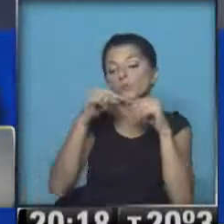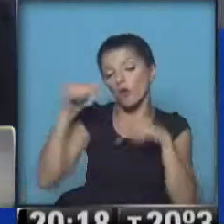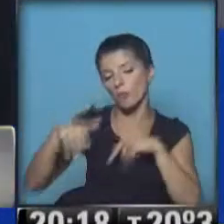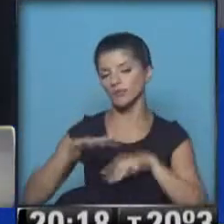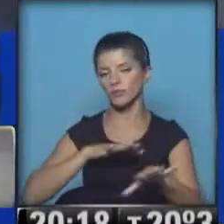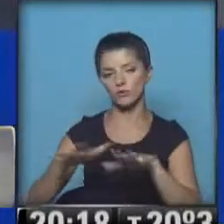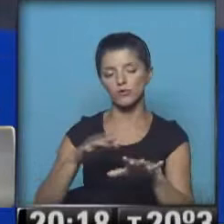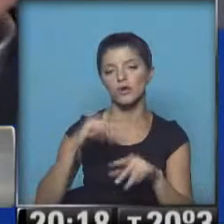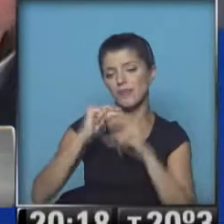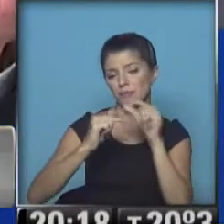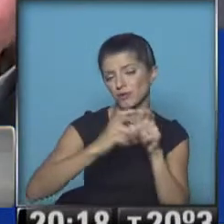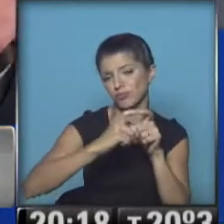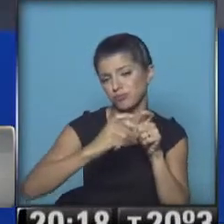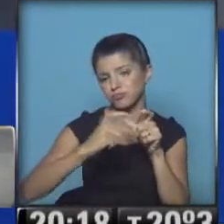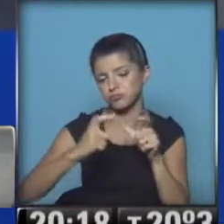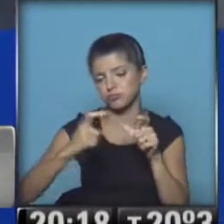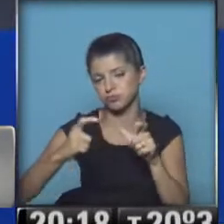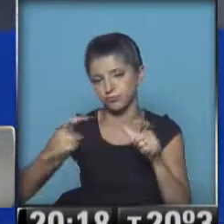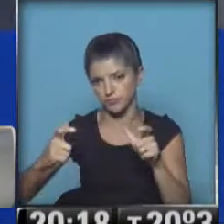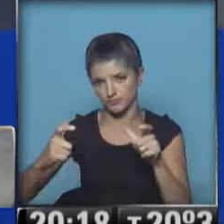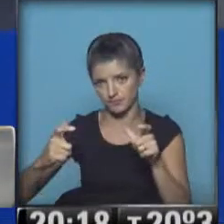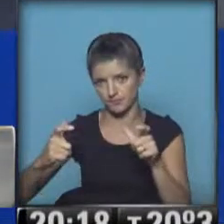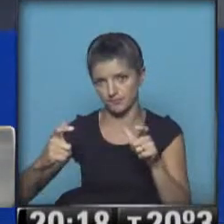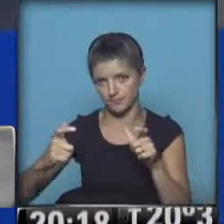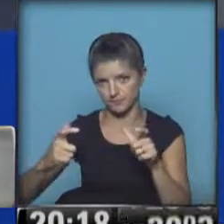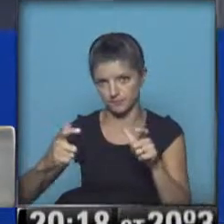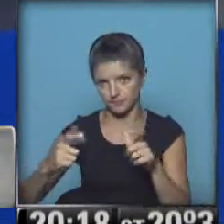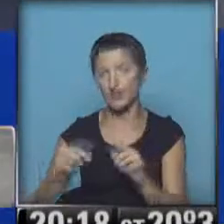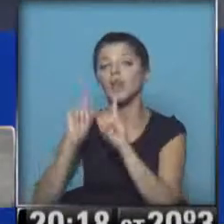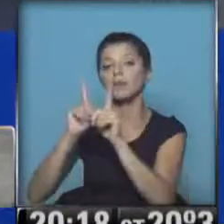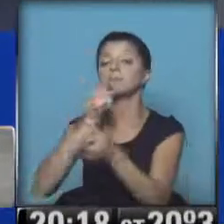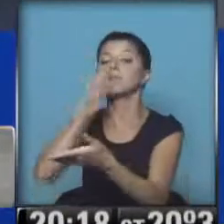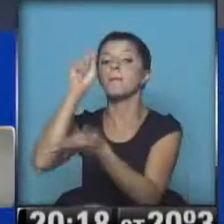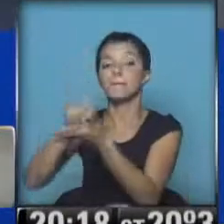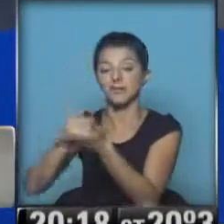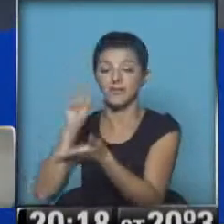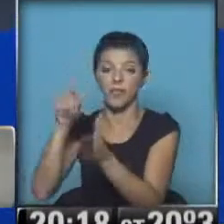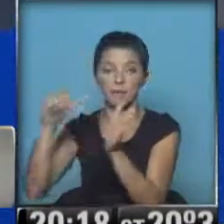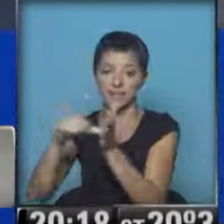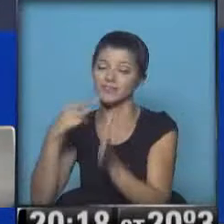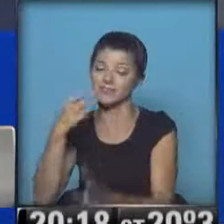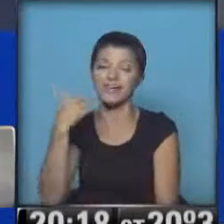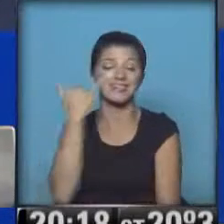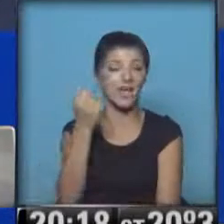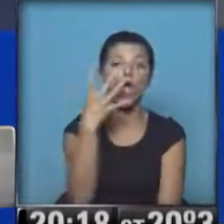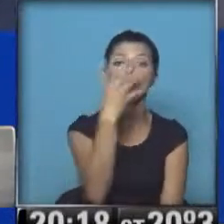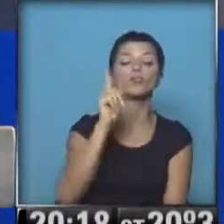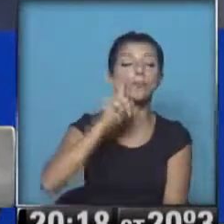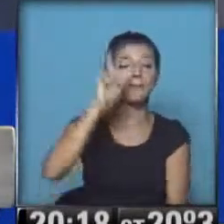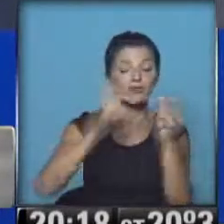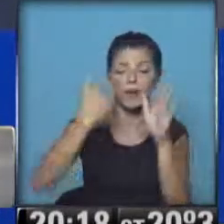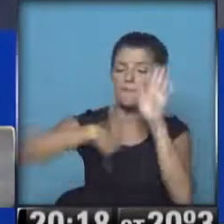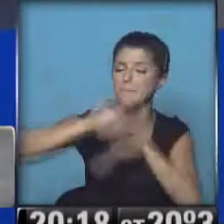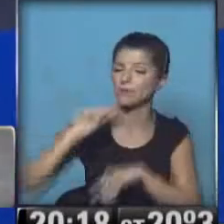van aumentando minuto a minuto a medida que llega la información la propia prensa de nepal dice que si hay más de 4.000 muertos que